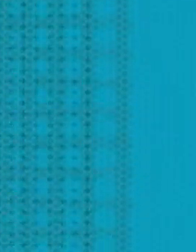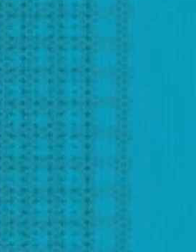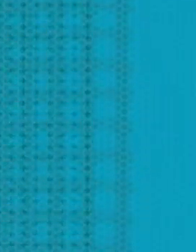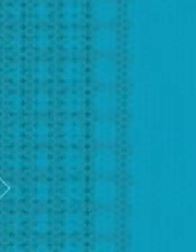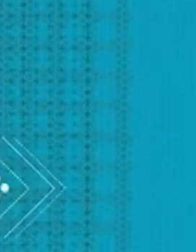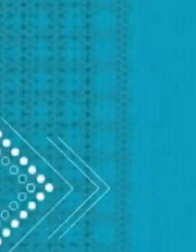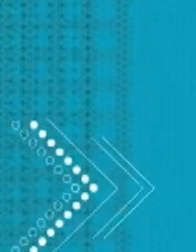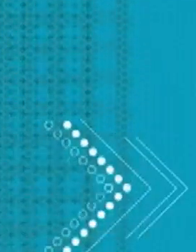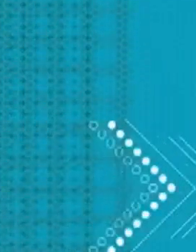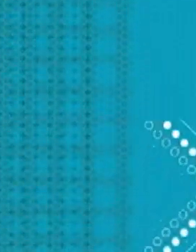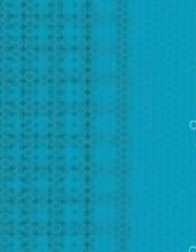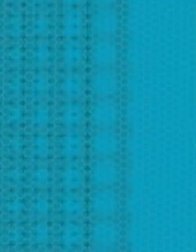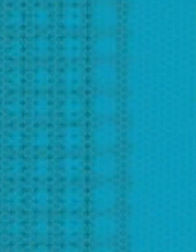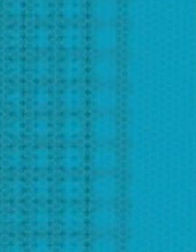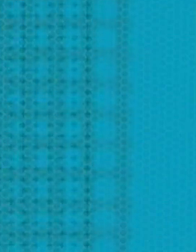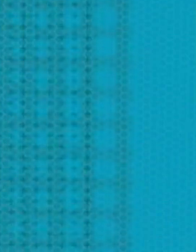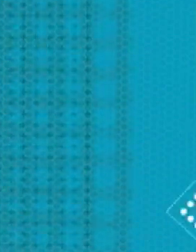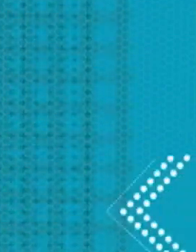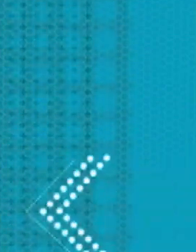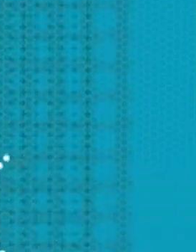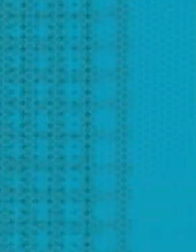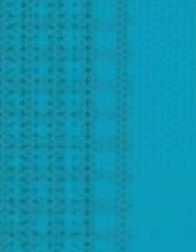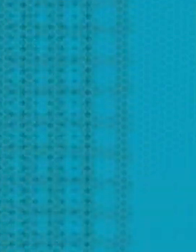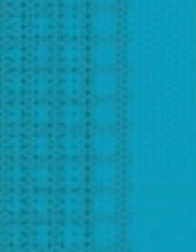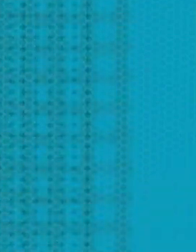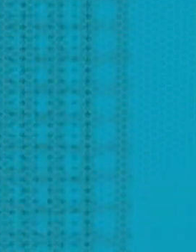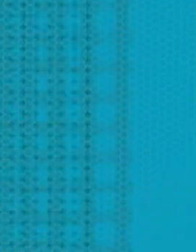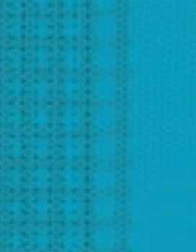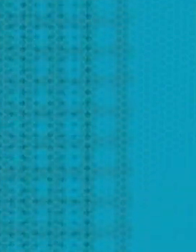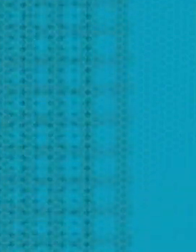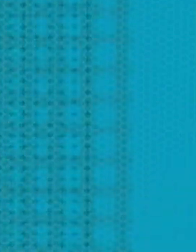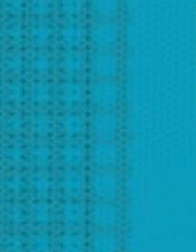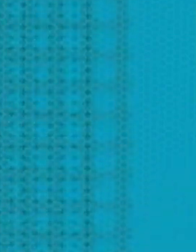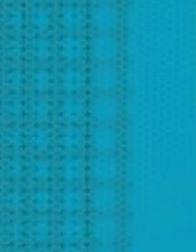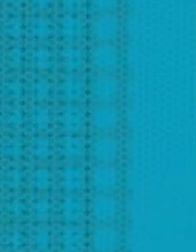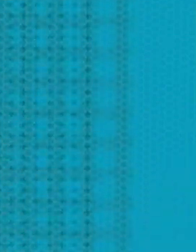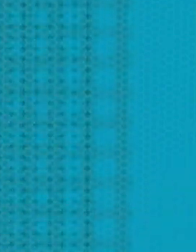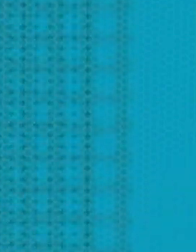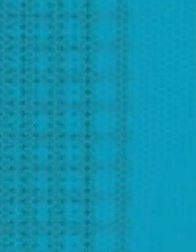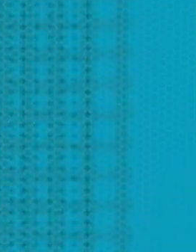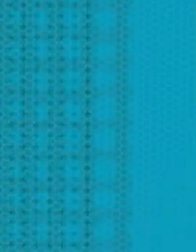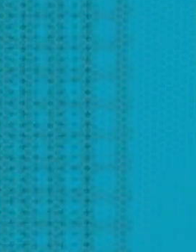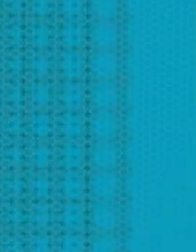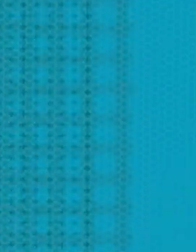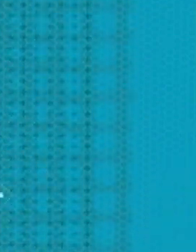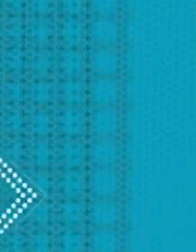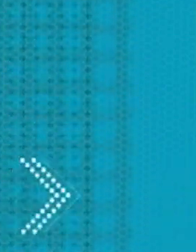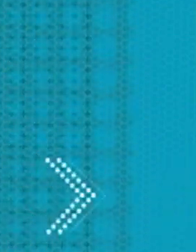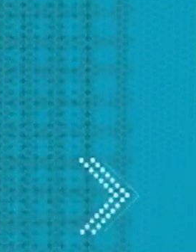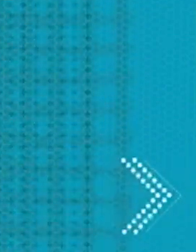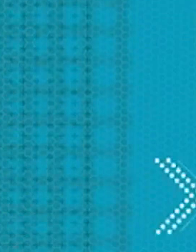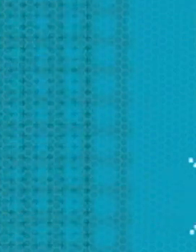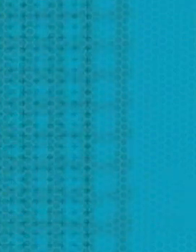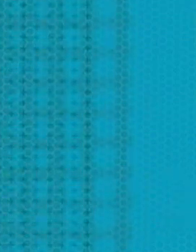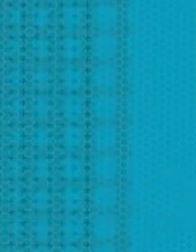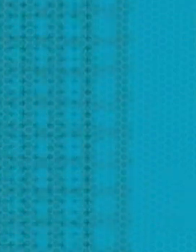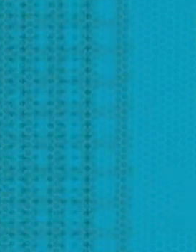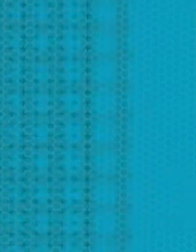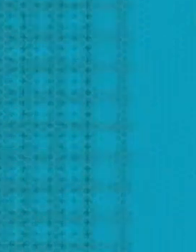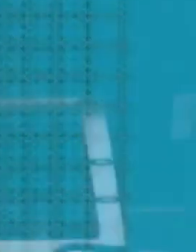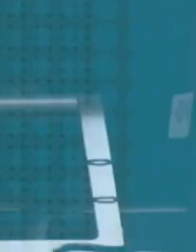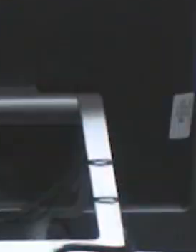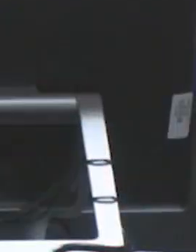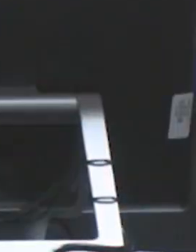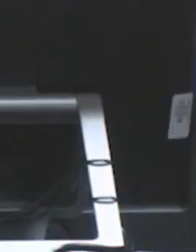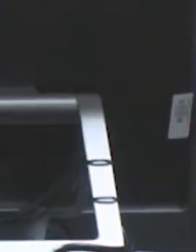de proyectos destacan algunos relacionados con la atención de la pandemia, como la aprobación del crédito de financiamiento rápido con el Fondo